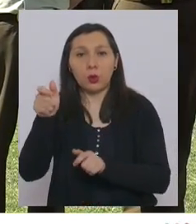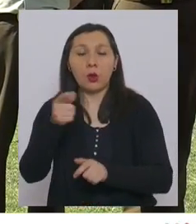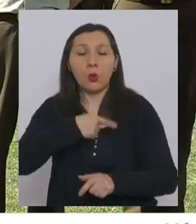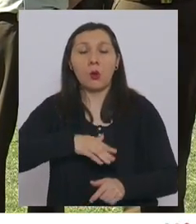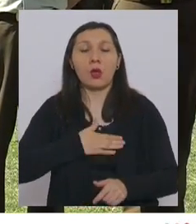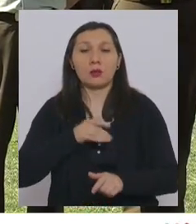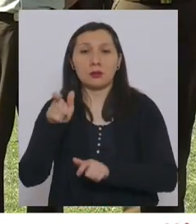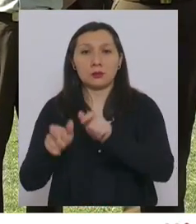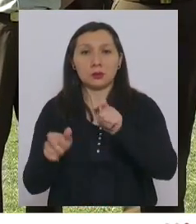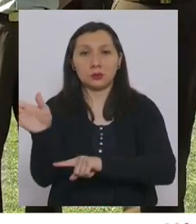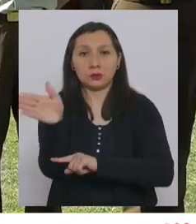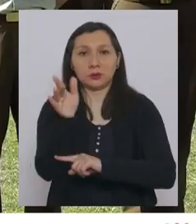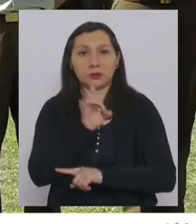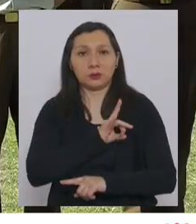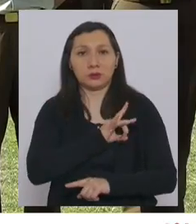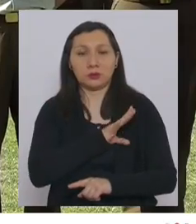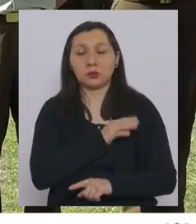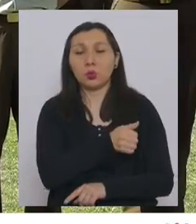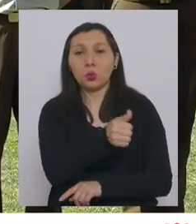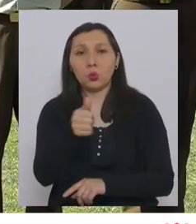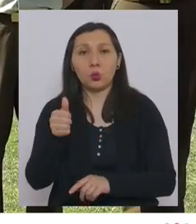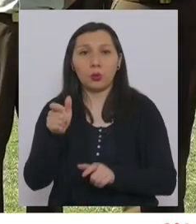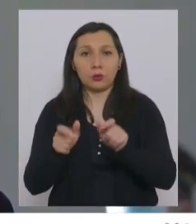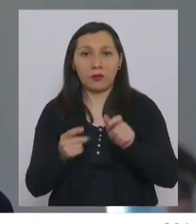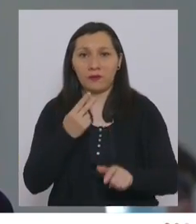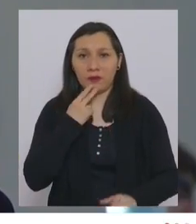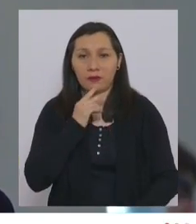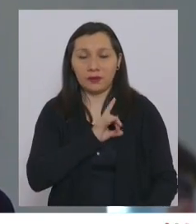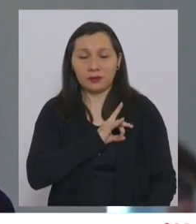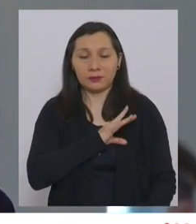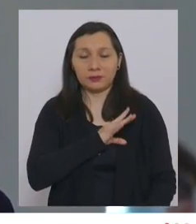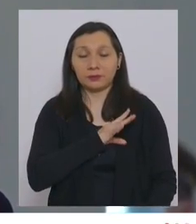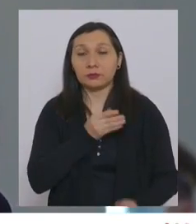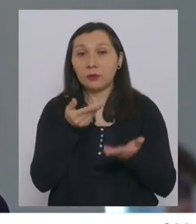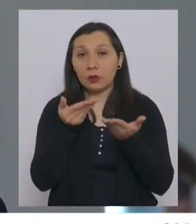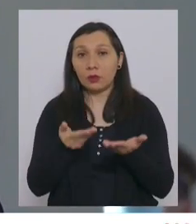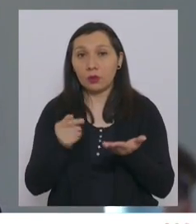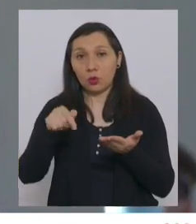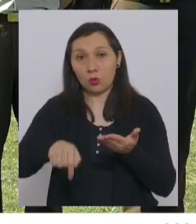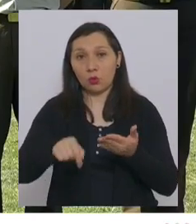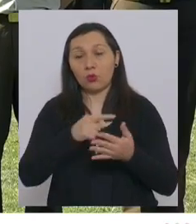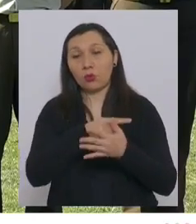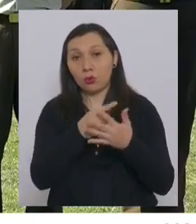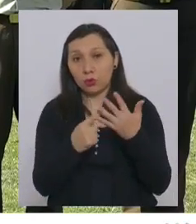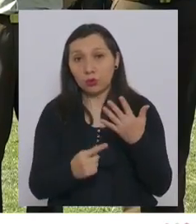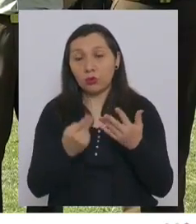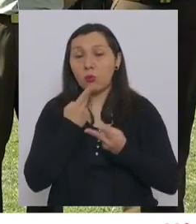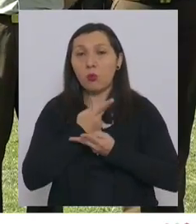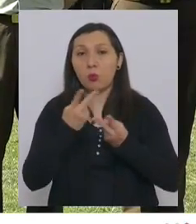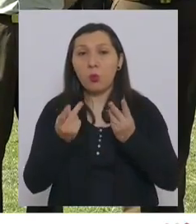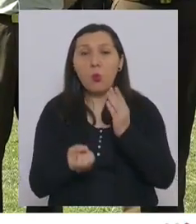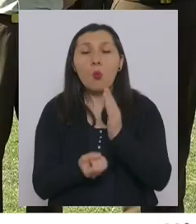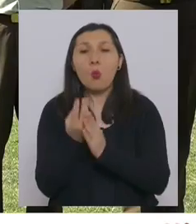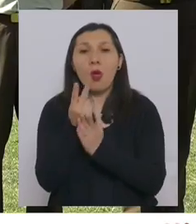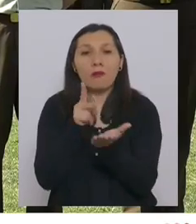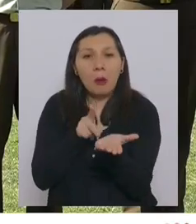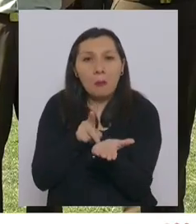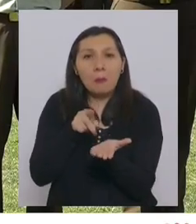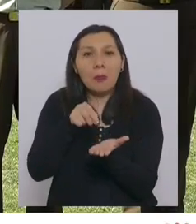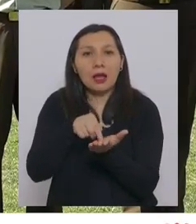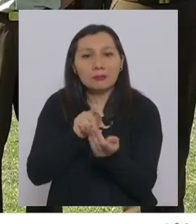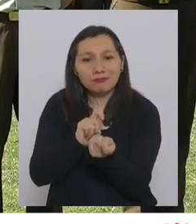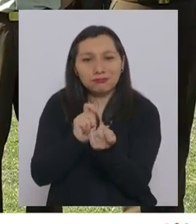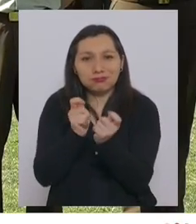nuestros compatriotas y todos nuestros ciudadanos. Hoy queremos anunciar un nuevo paso en esta reforma.